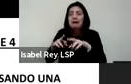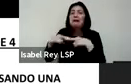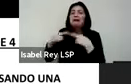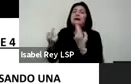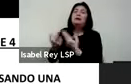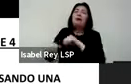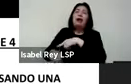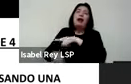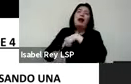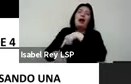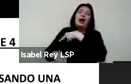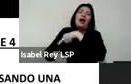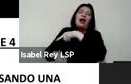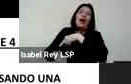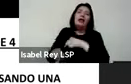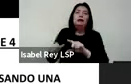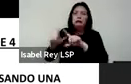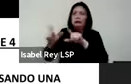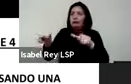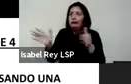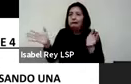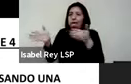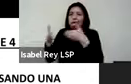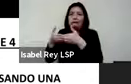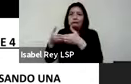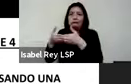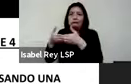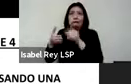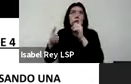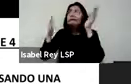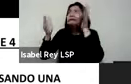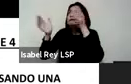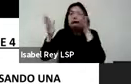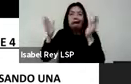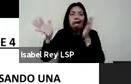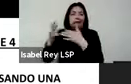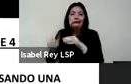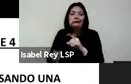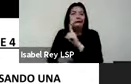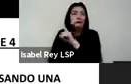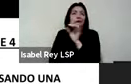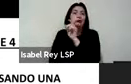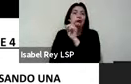largo tiempo, en un lugar cerrado y sin ventilación, 100%.